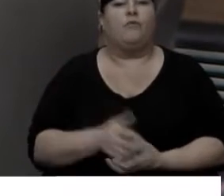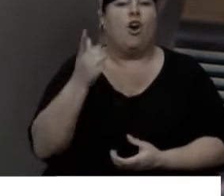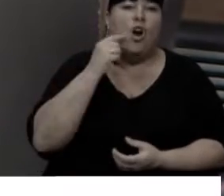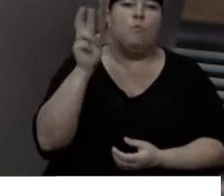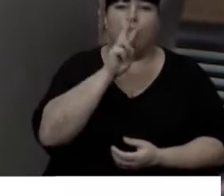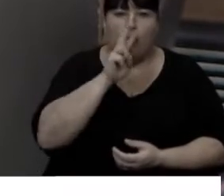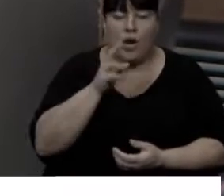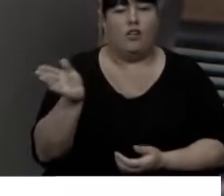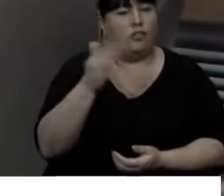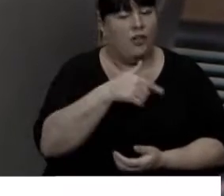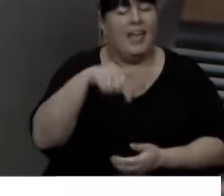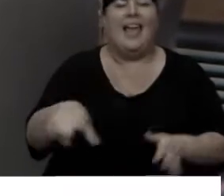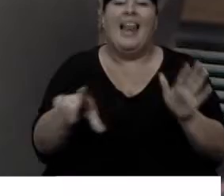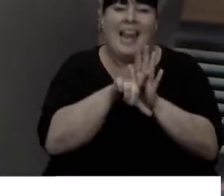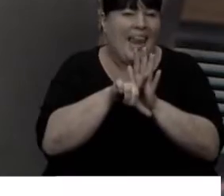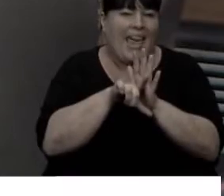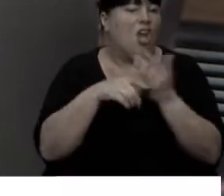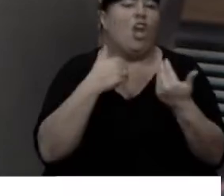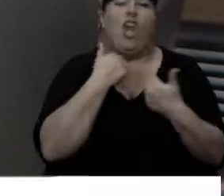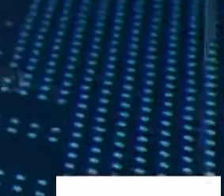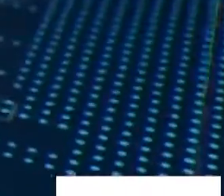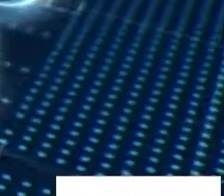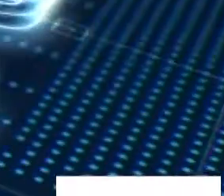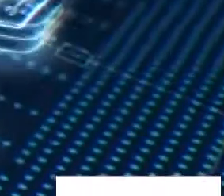muchachas, muchachos, esta ley no sirve.